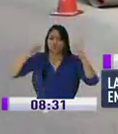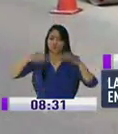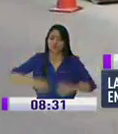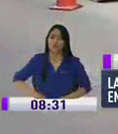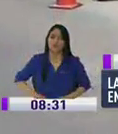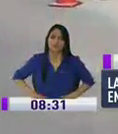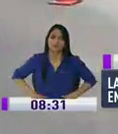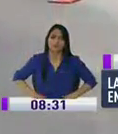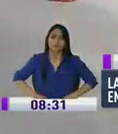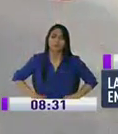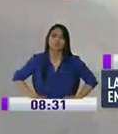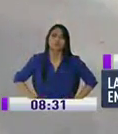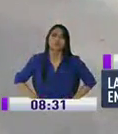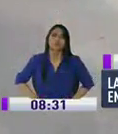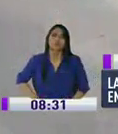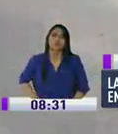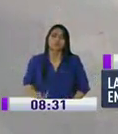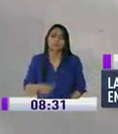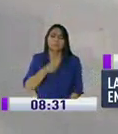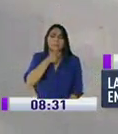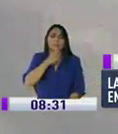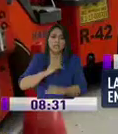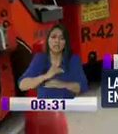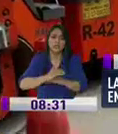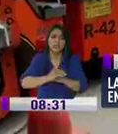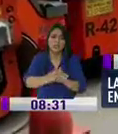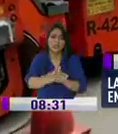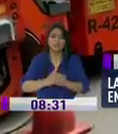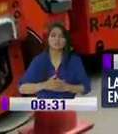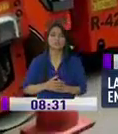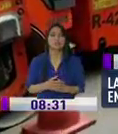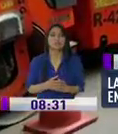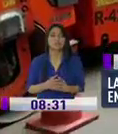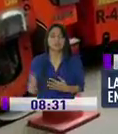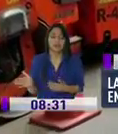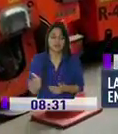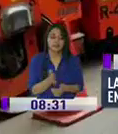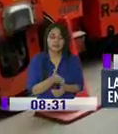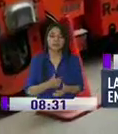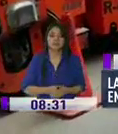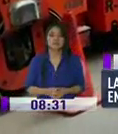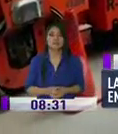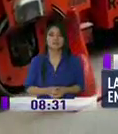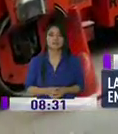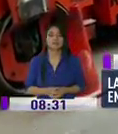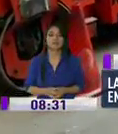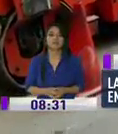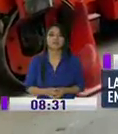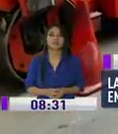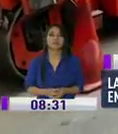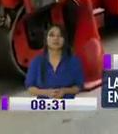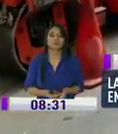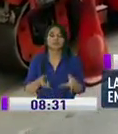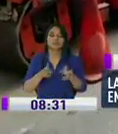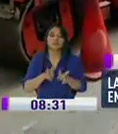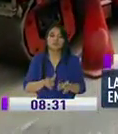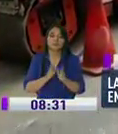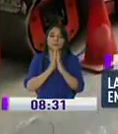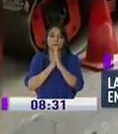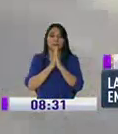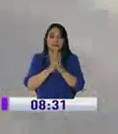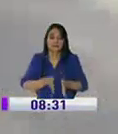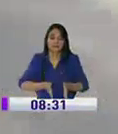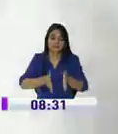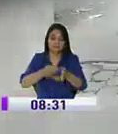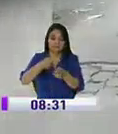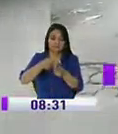y a lo que está viejito el pavimento, ¿no? Bueno, y vamos ahora, de acuerdo a la solicitud, que se afirma que la calle Pedro de